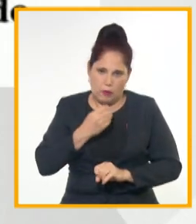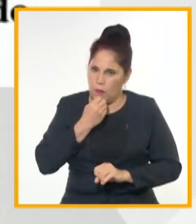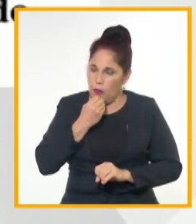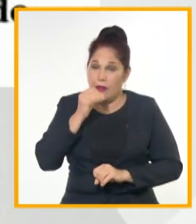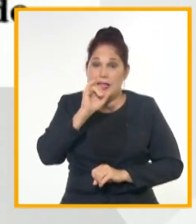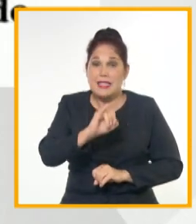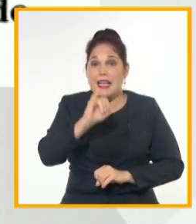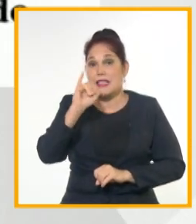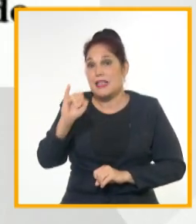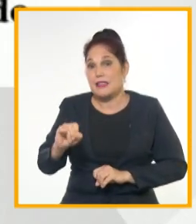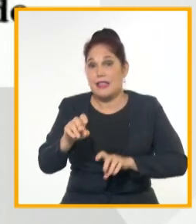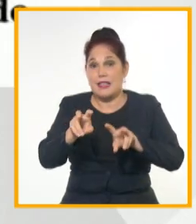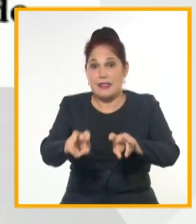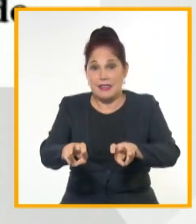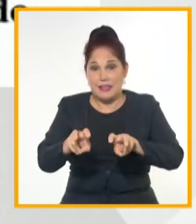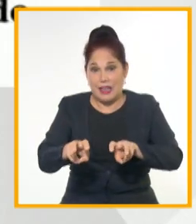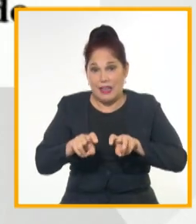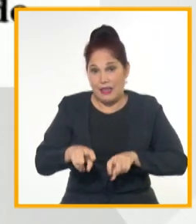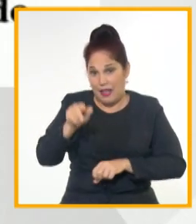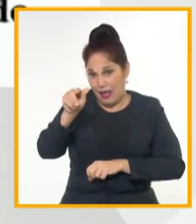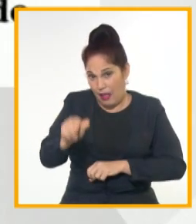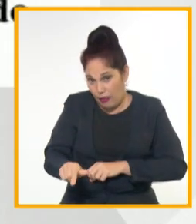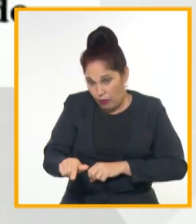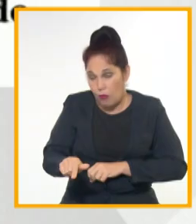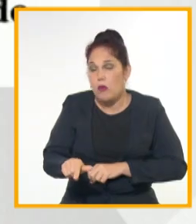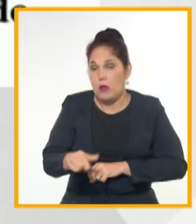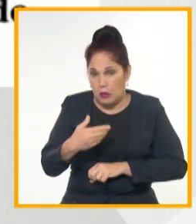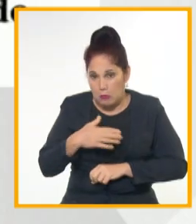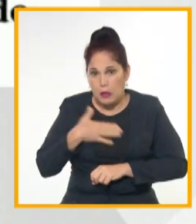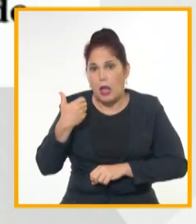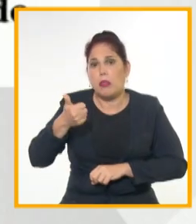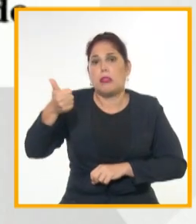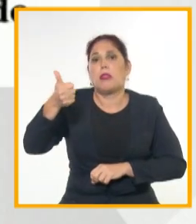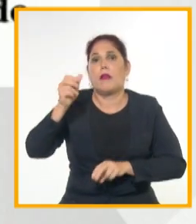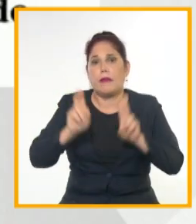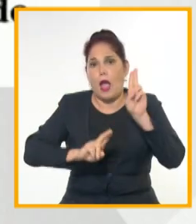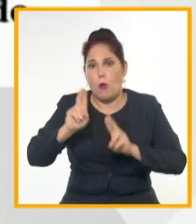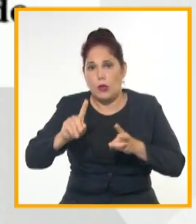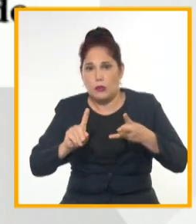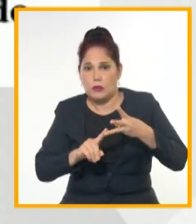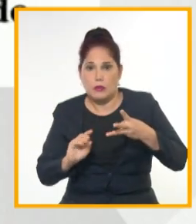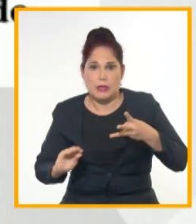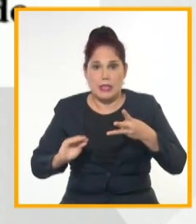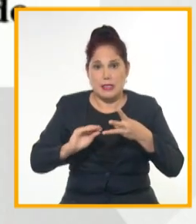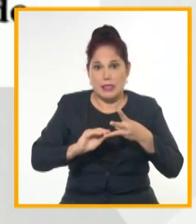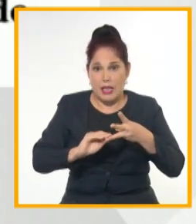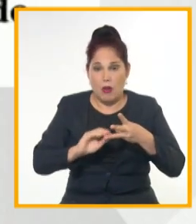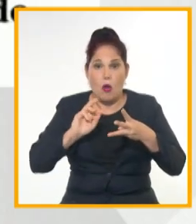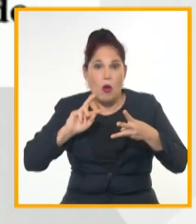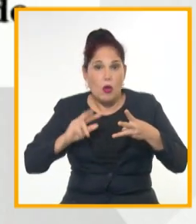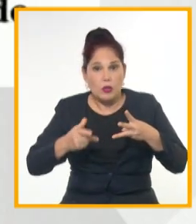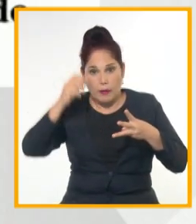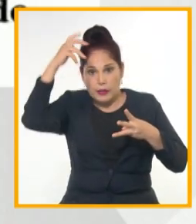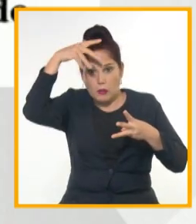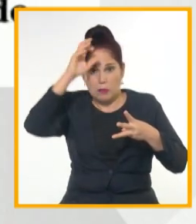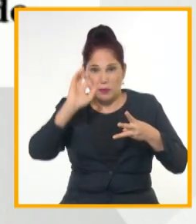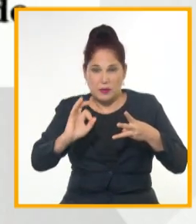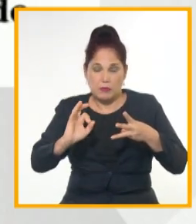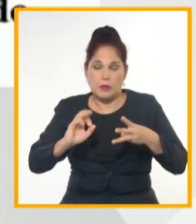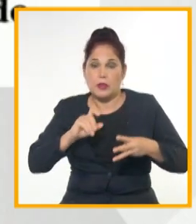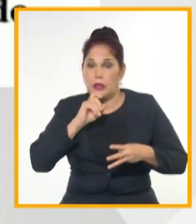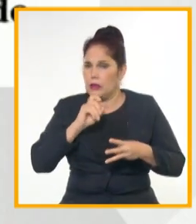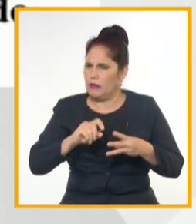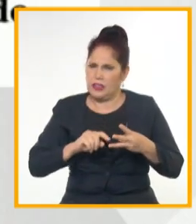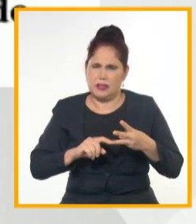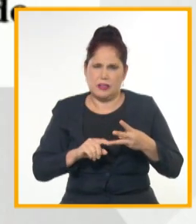66 senadores voten a favor de un tercer mandato, sabiendo que Trump va a ser misión imposible,